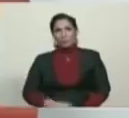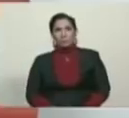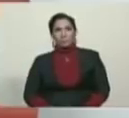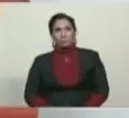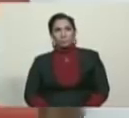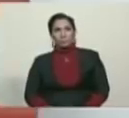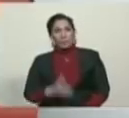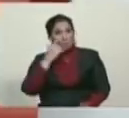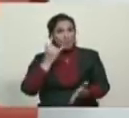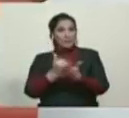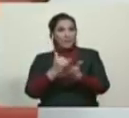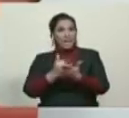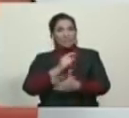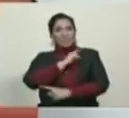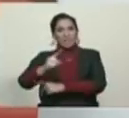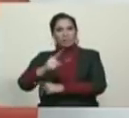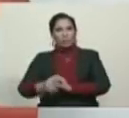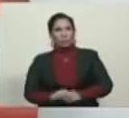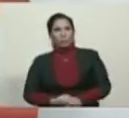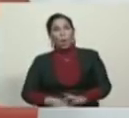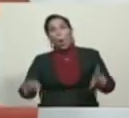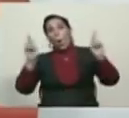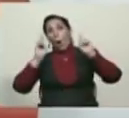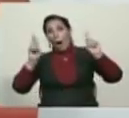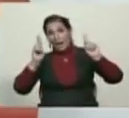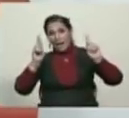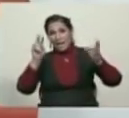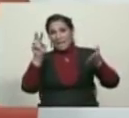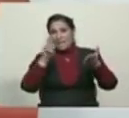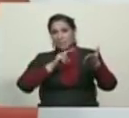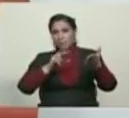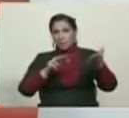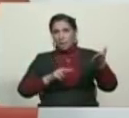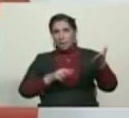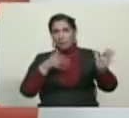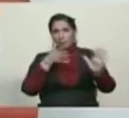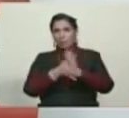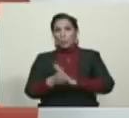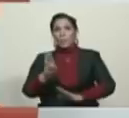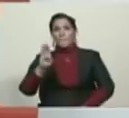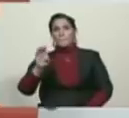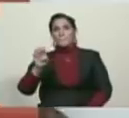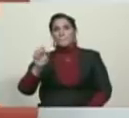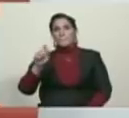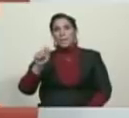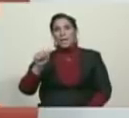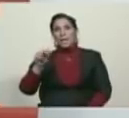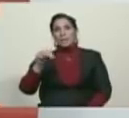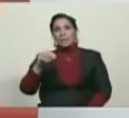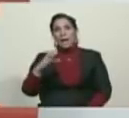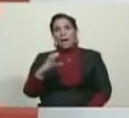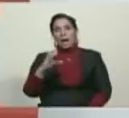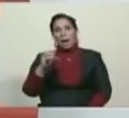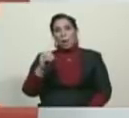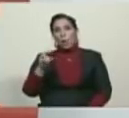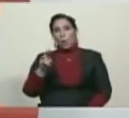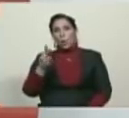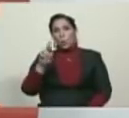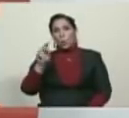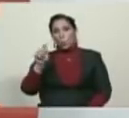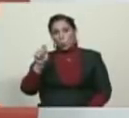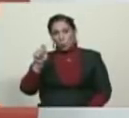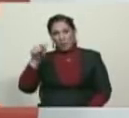para que vean lo que es una dictadura. Es más, ojalá leyeran a Betancur, aquí en Venezuela.